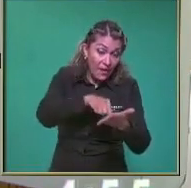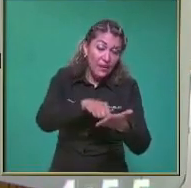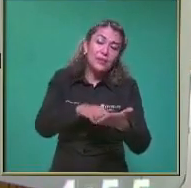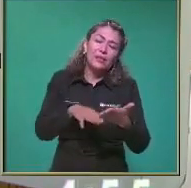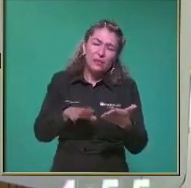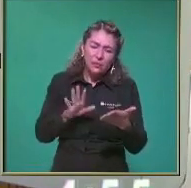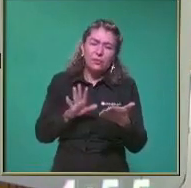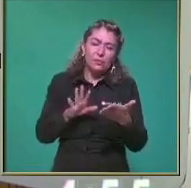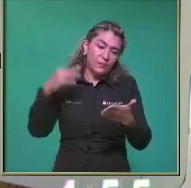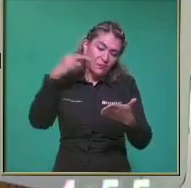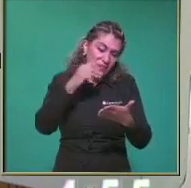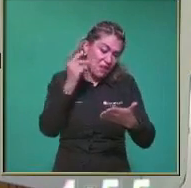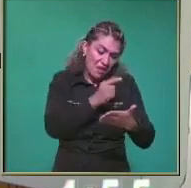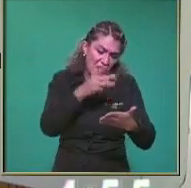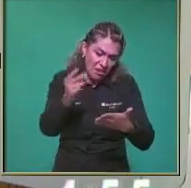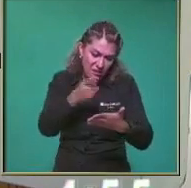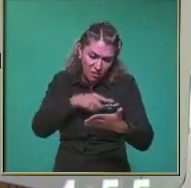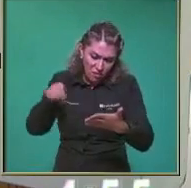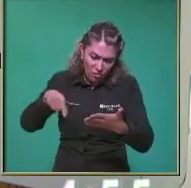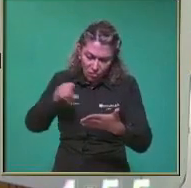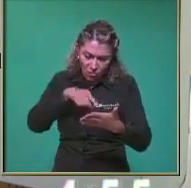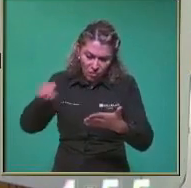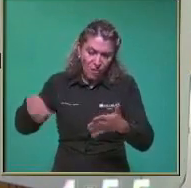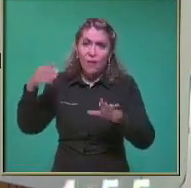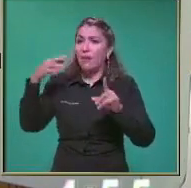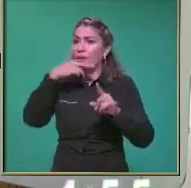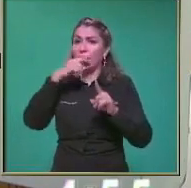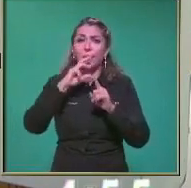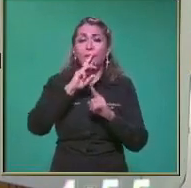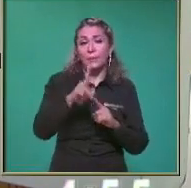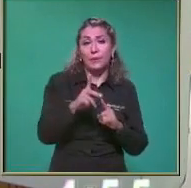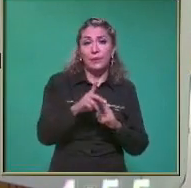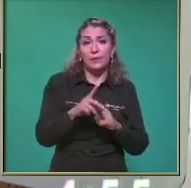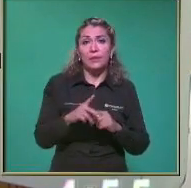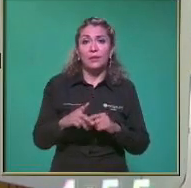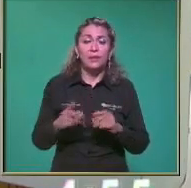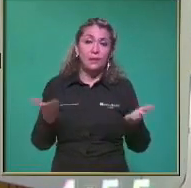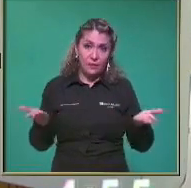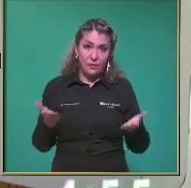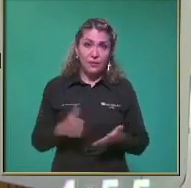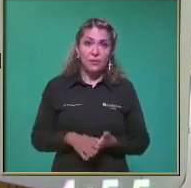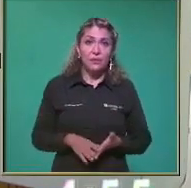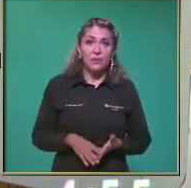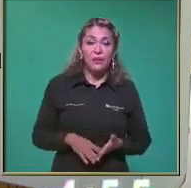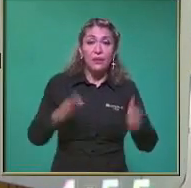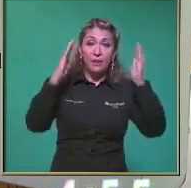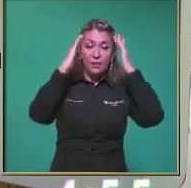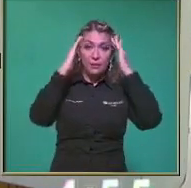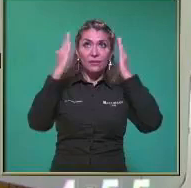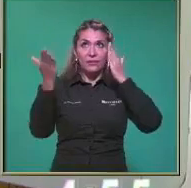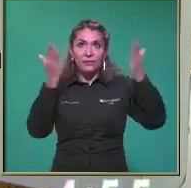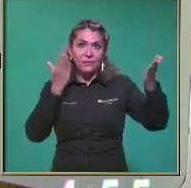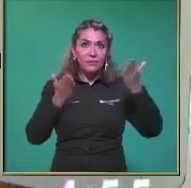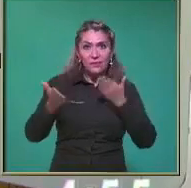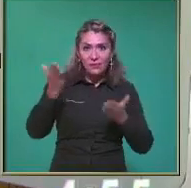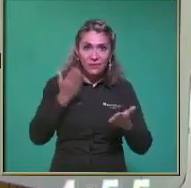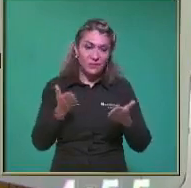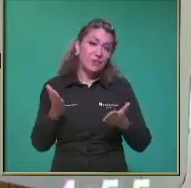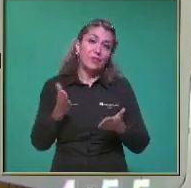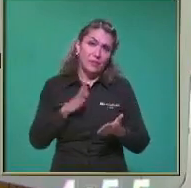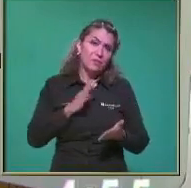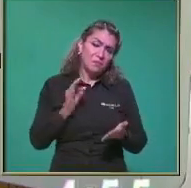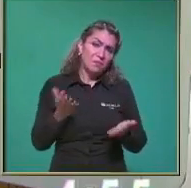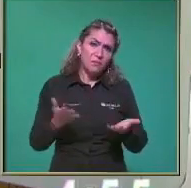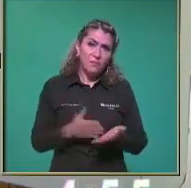lo puedes hacer más rápido. 42 entre 6, pues son 7 por 5, 35. Entonces ahí nos damos cuenta que sí lo podemos